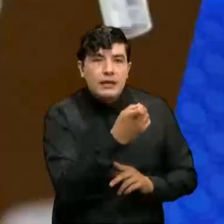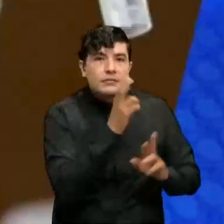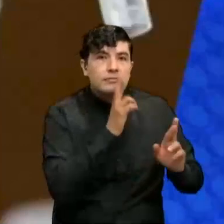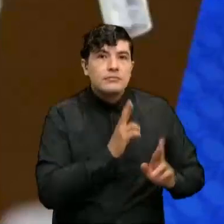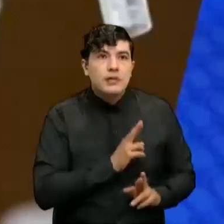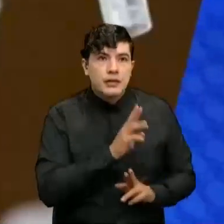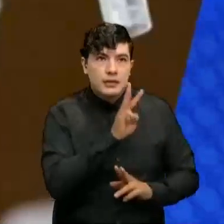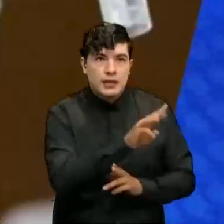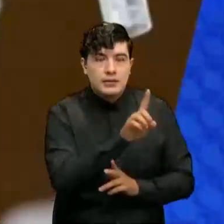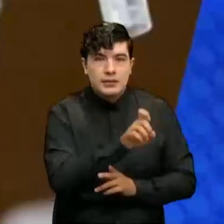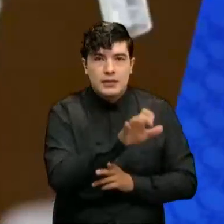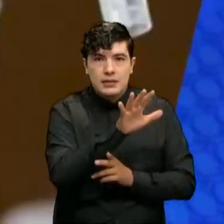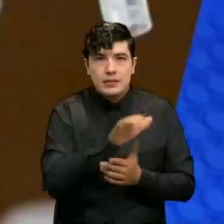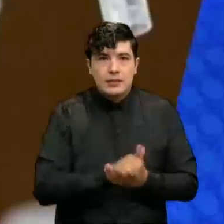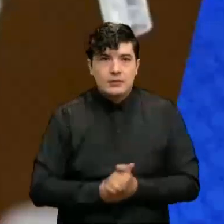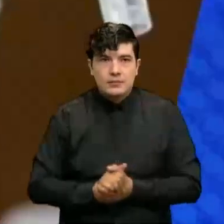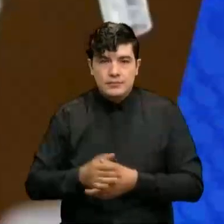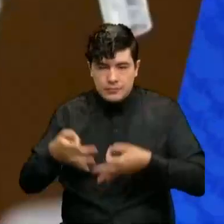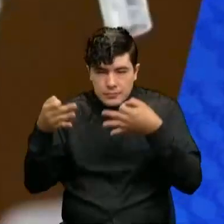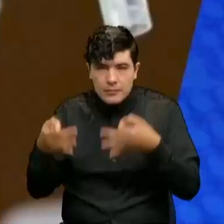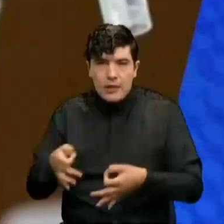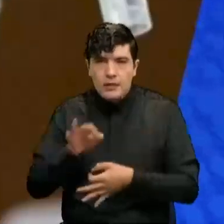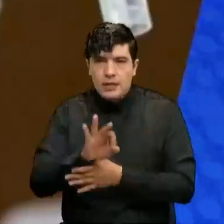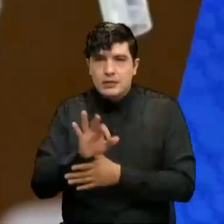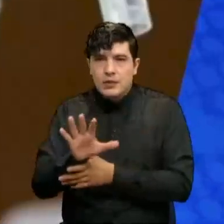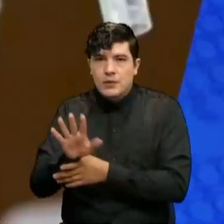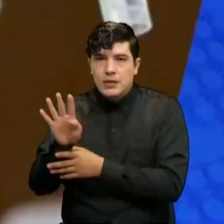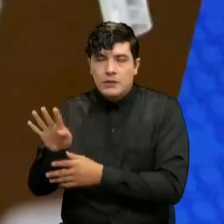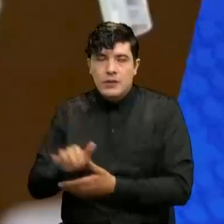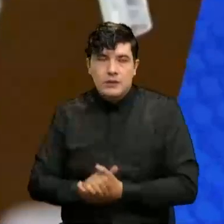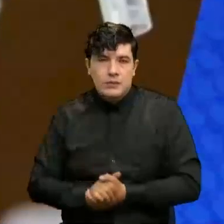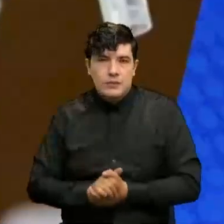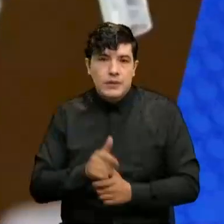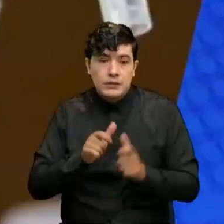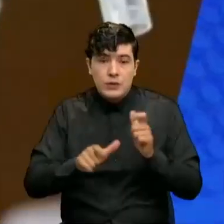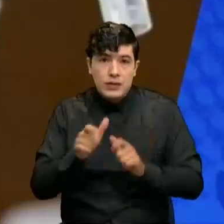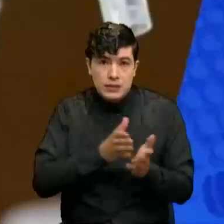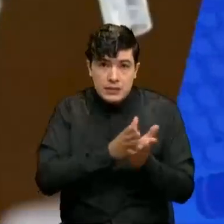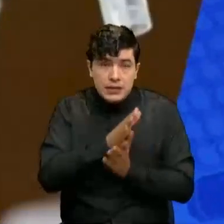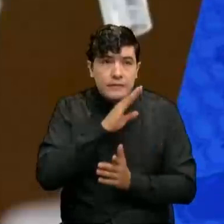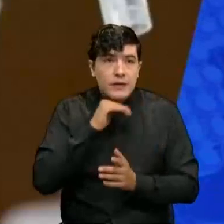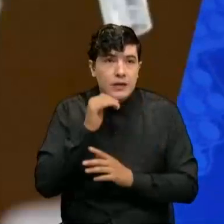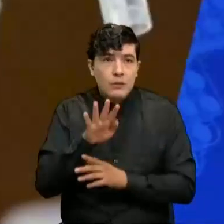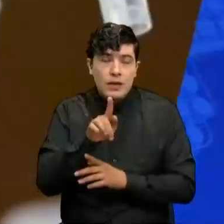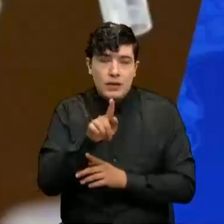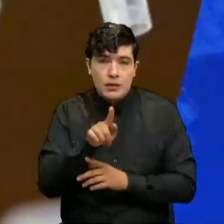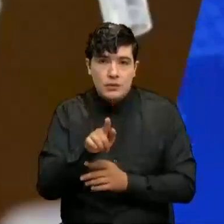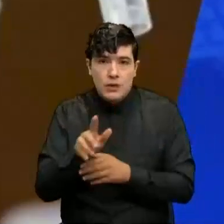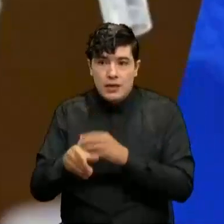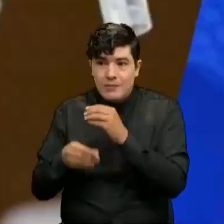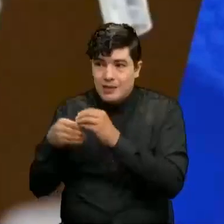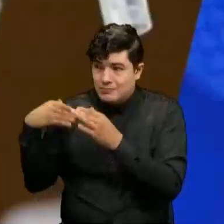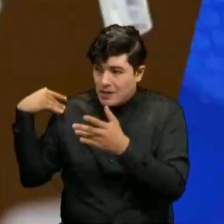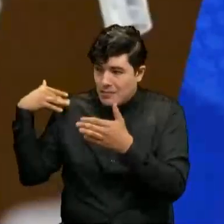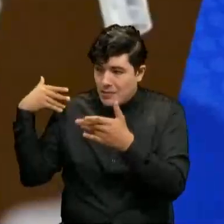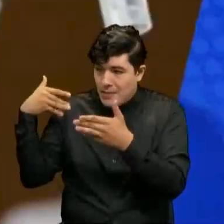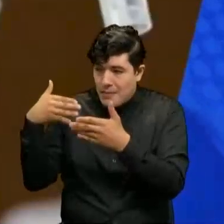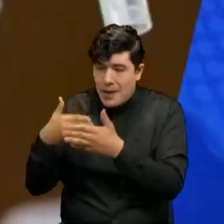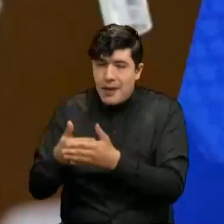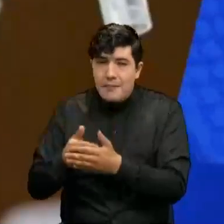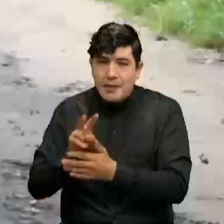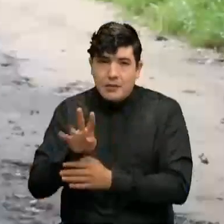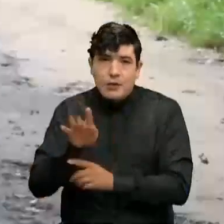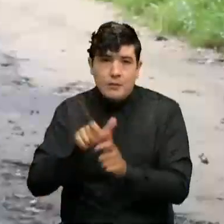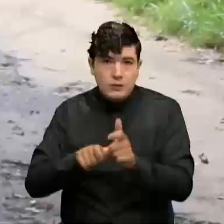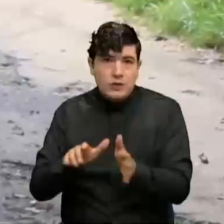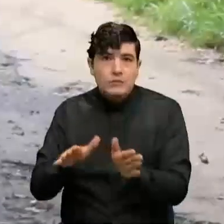casos confirmados 354, casos activos 41 y lamentablemente han fallecido 24 personas a causa del